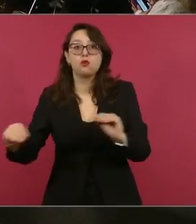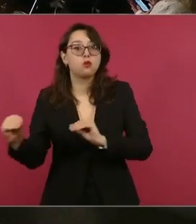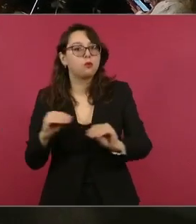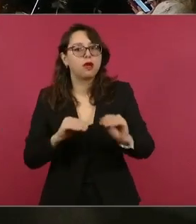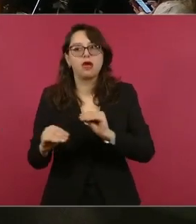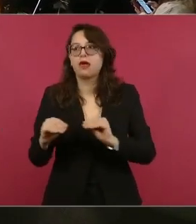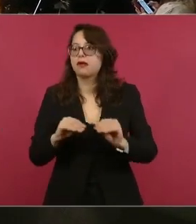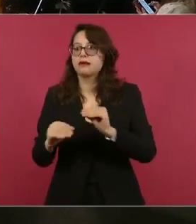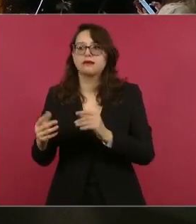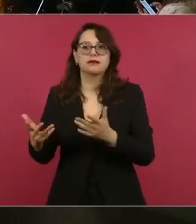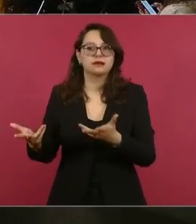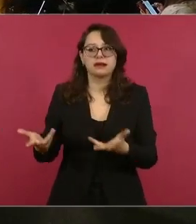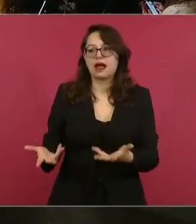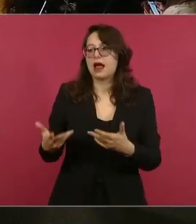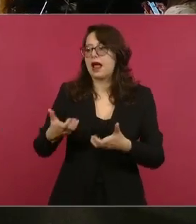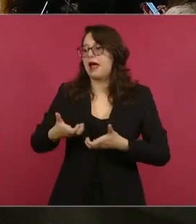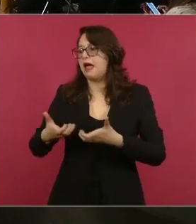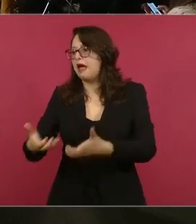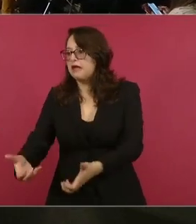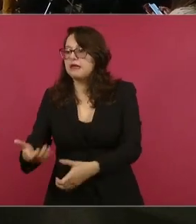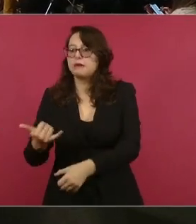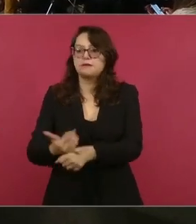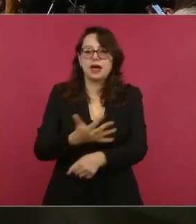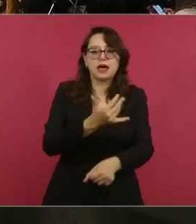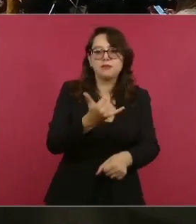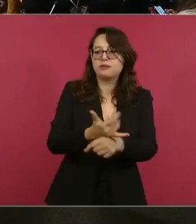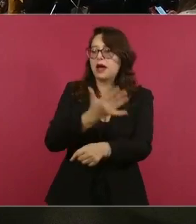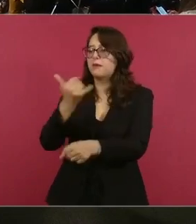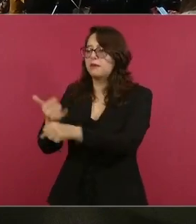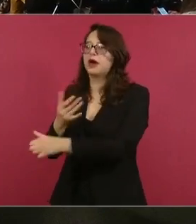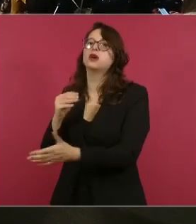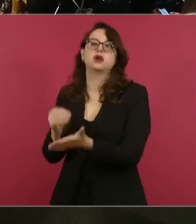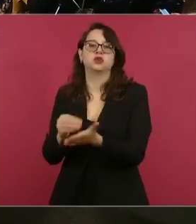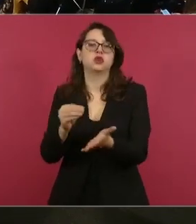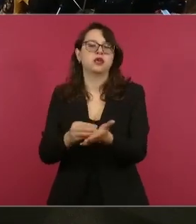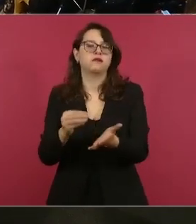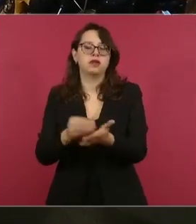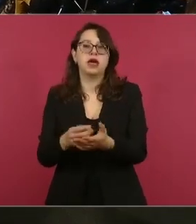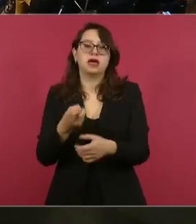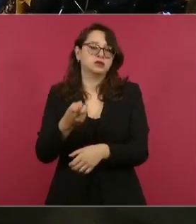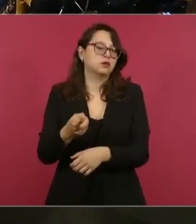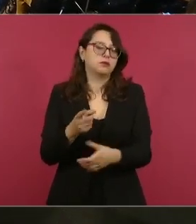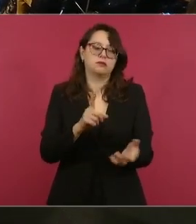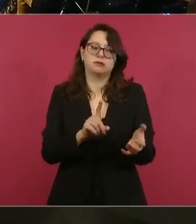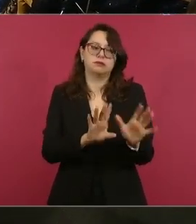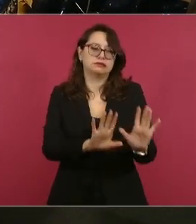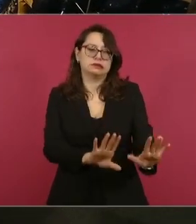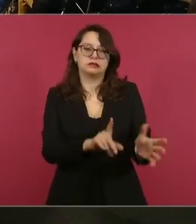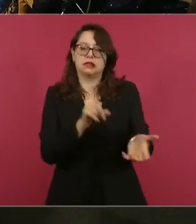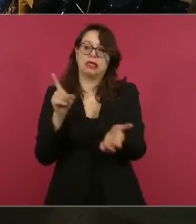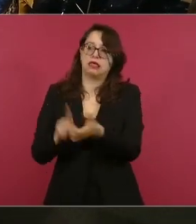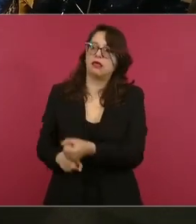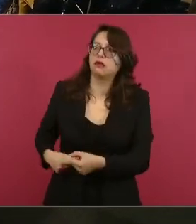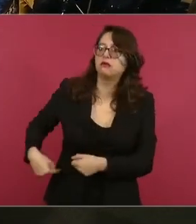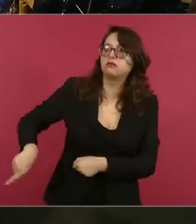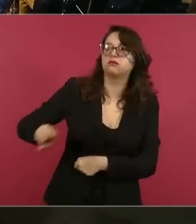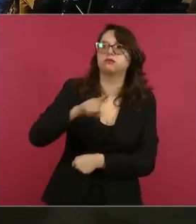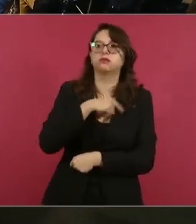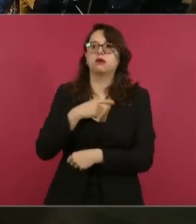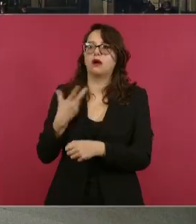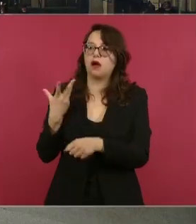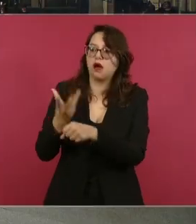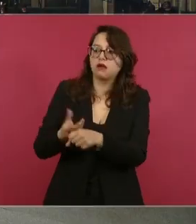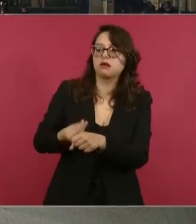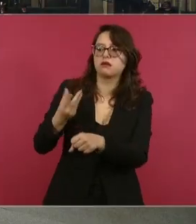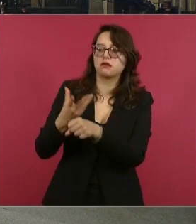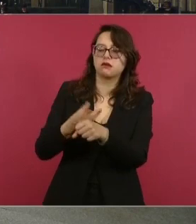liberadas. Seguimos trabajando en ello todos de manera conjunta. También la Comisión Federal de